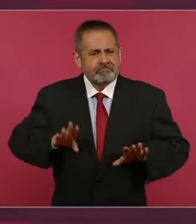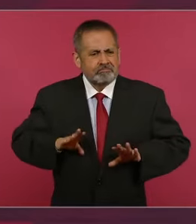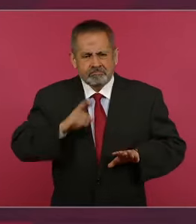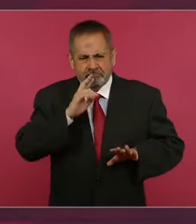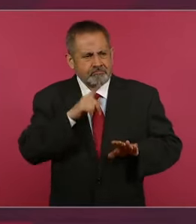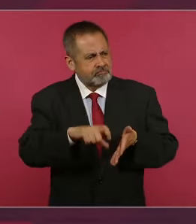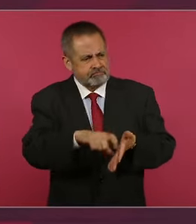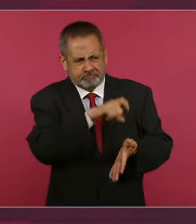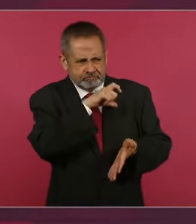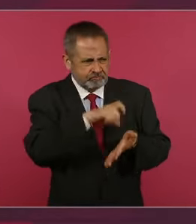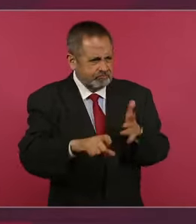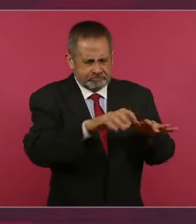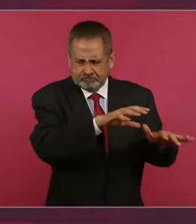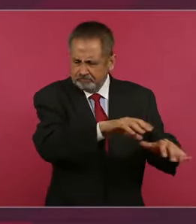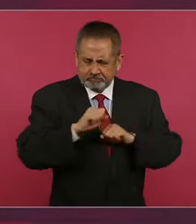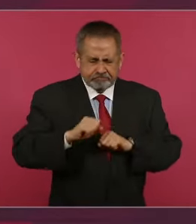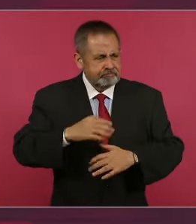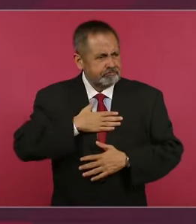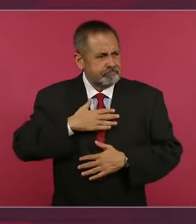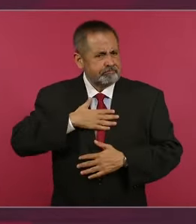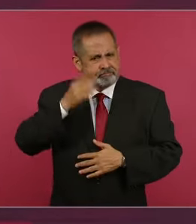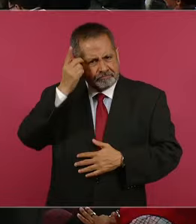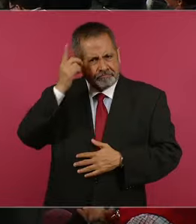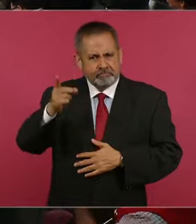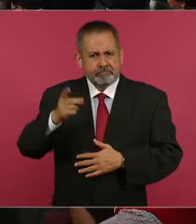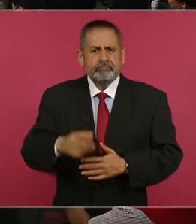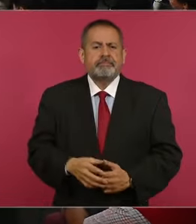el comprarlos.